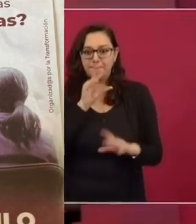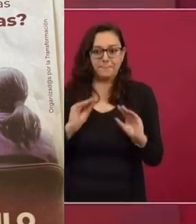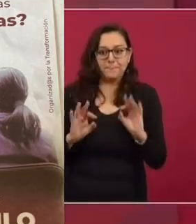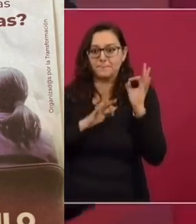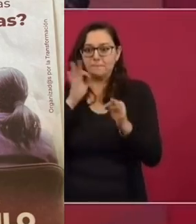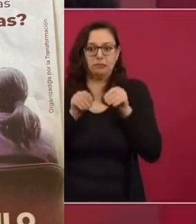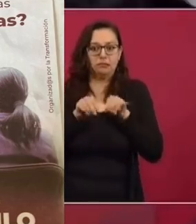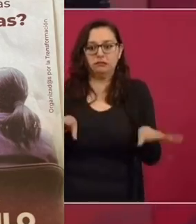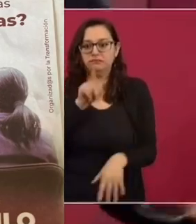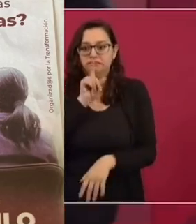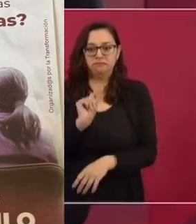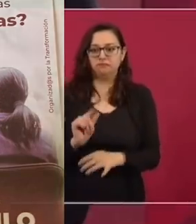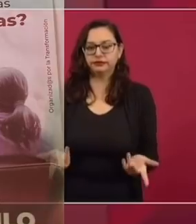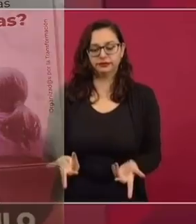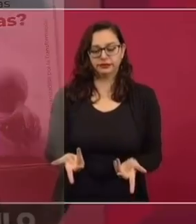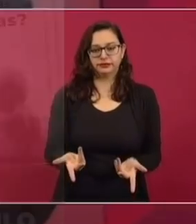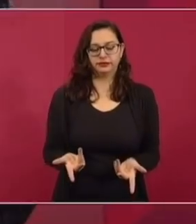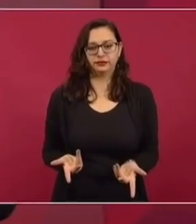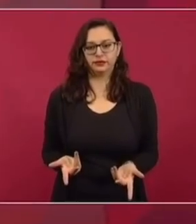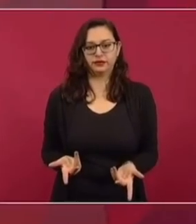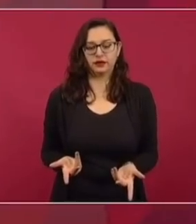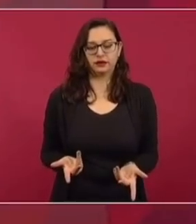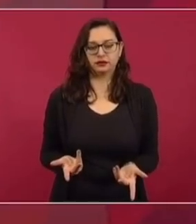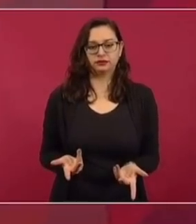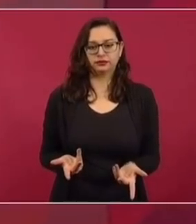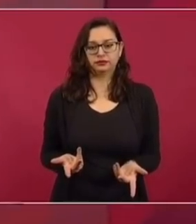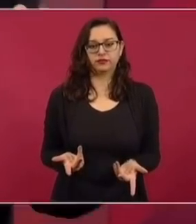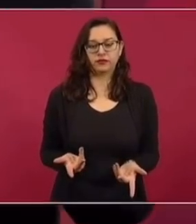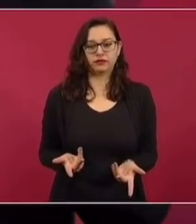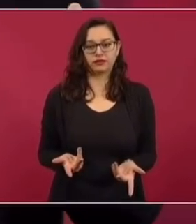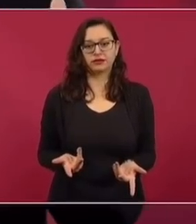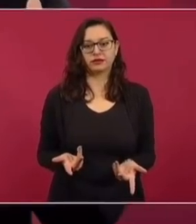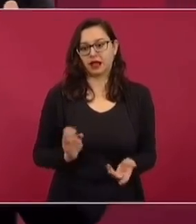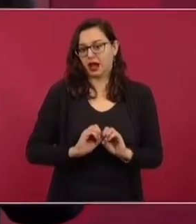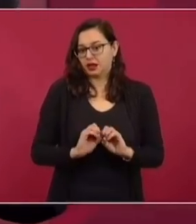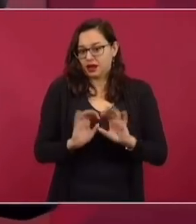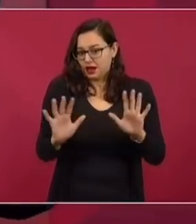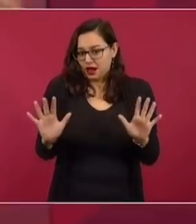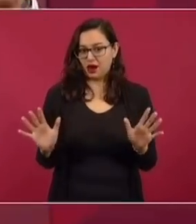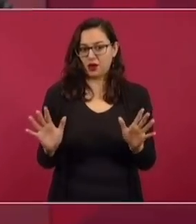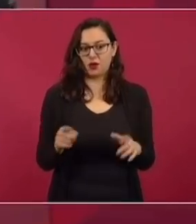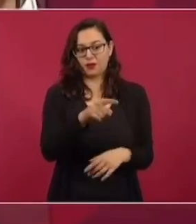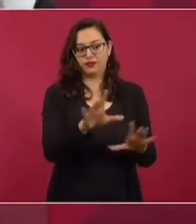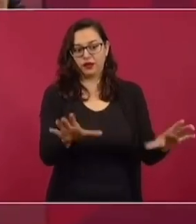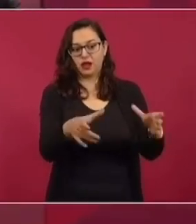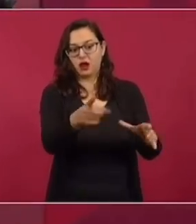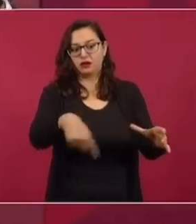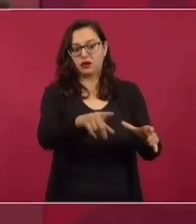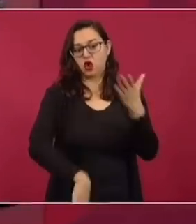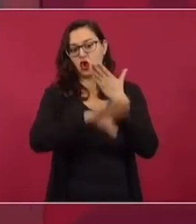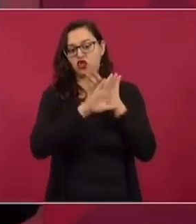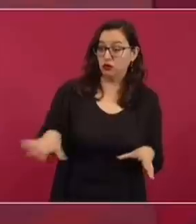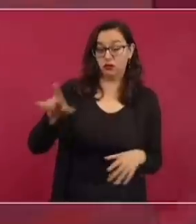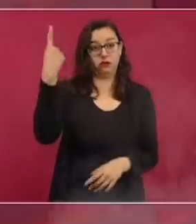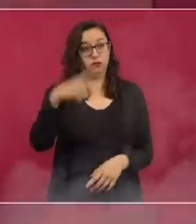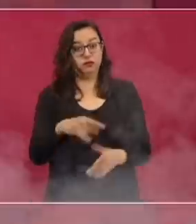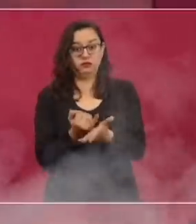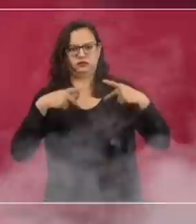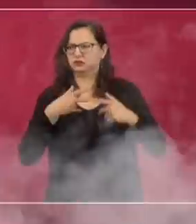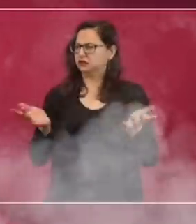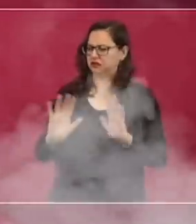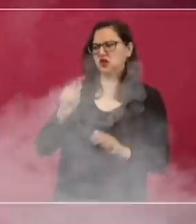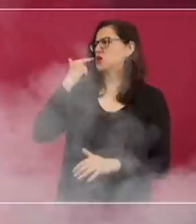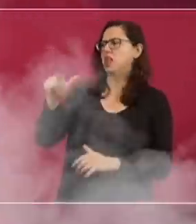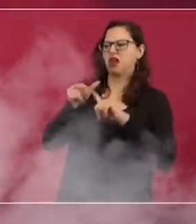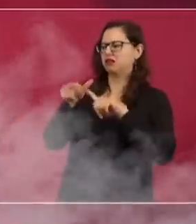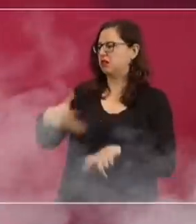entere, para que nadie participe, que es lo que desea el bloque reaccionario y conservador. Si tenemos diferencias,